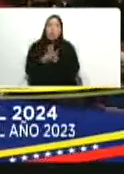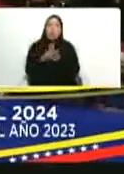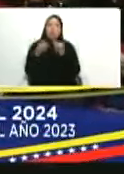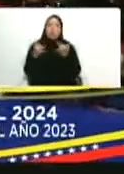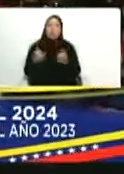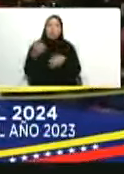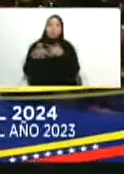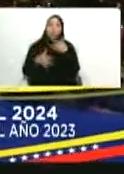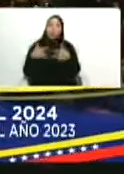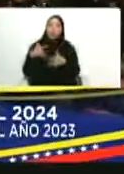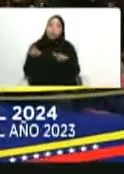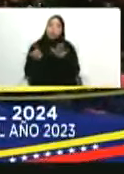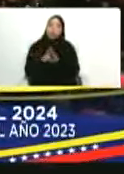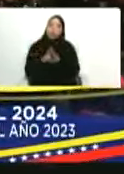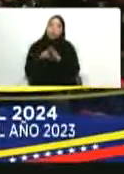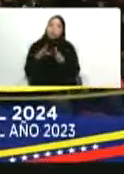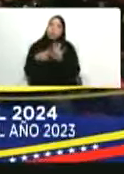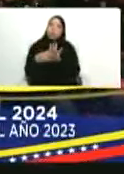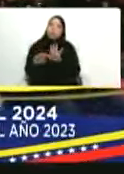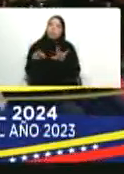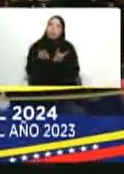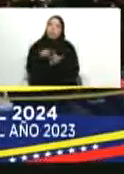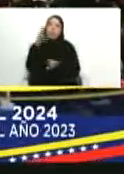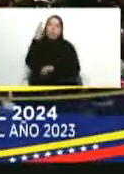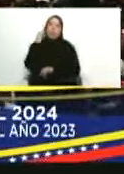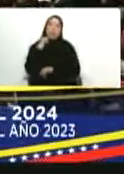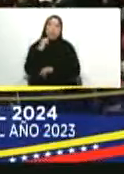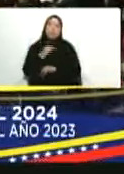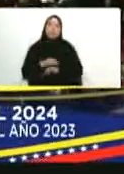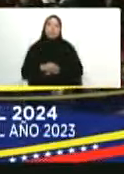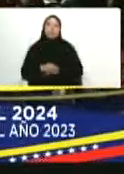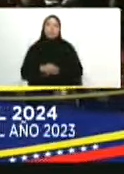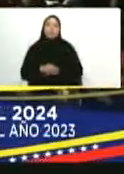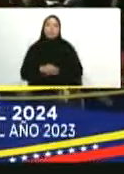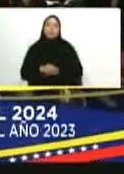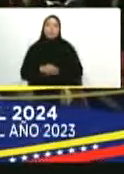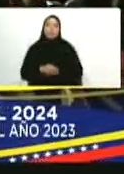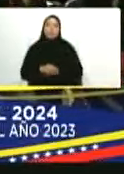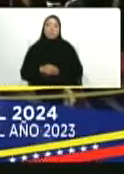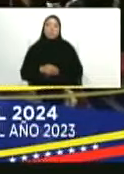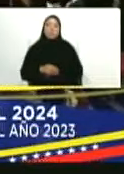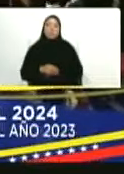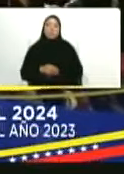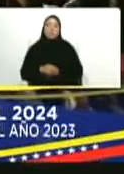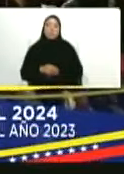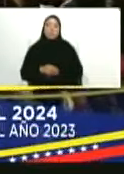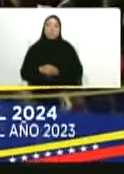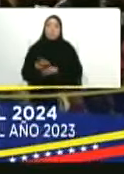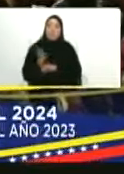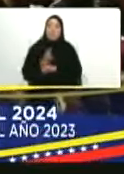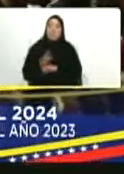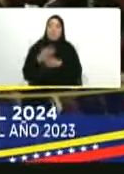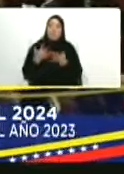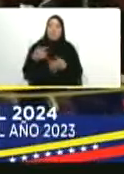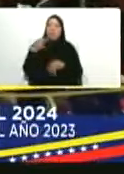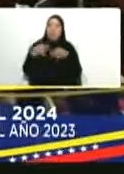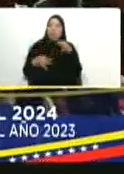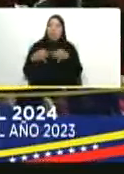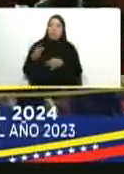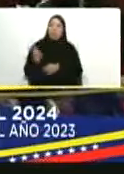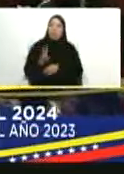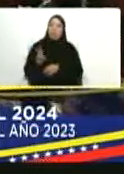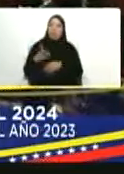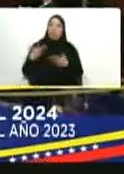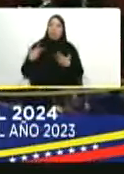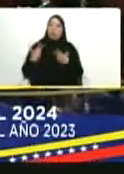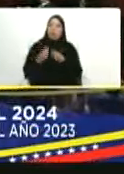libertador Simón Bolívar. En breves minutos, el jefe de Estado pues